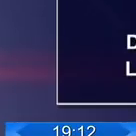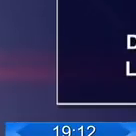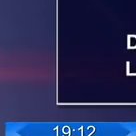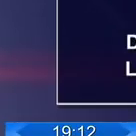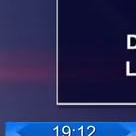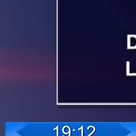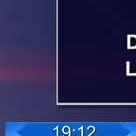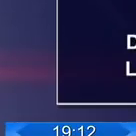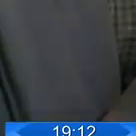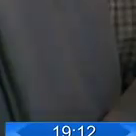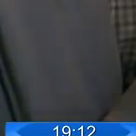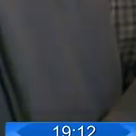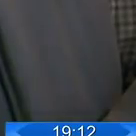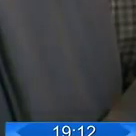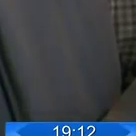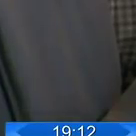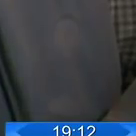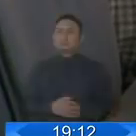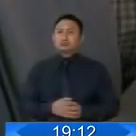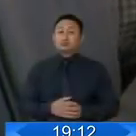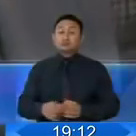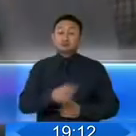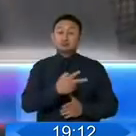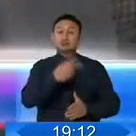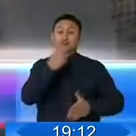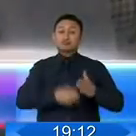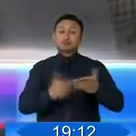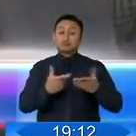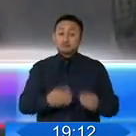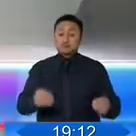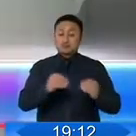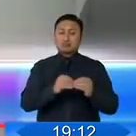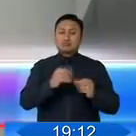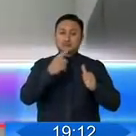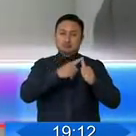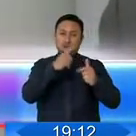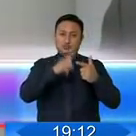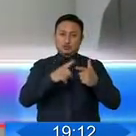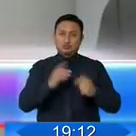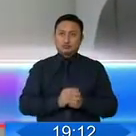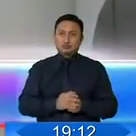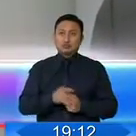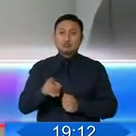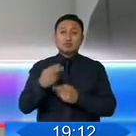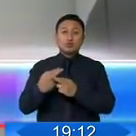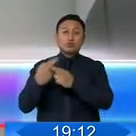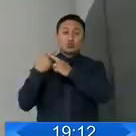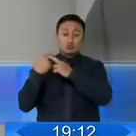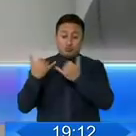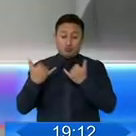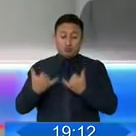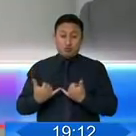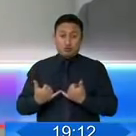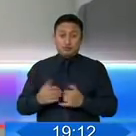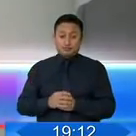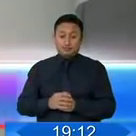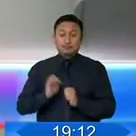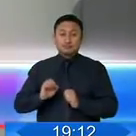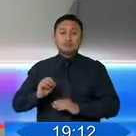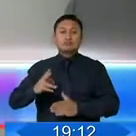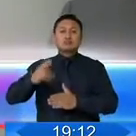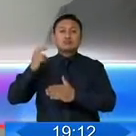y el Banco de Desarrollo. A estas glosas se le suman 2 más. Responsabilidades que hoy se